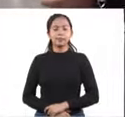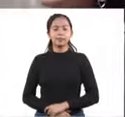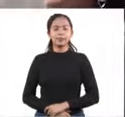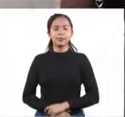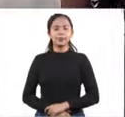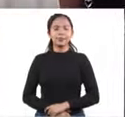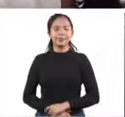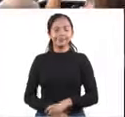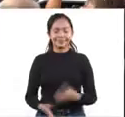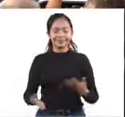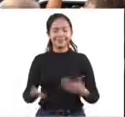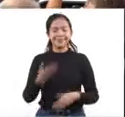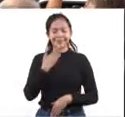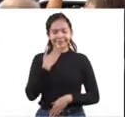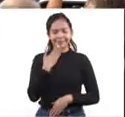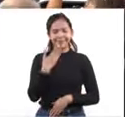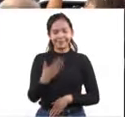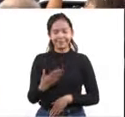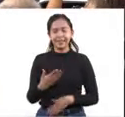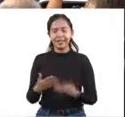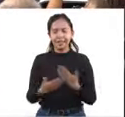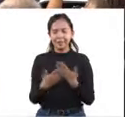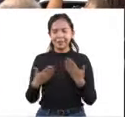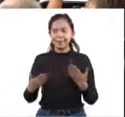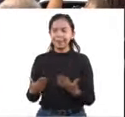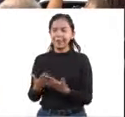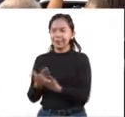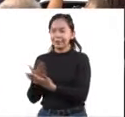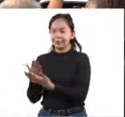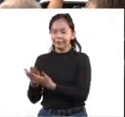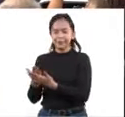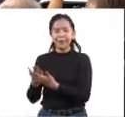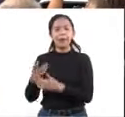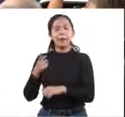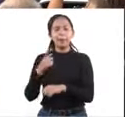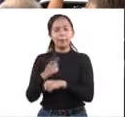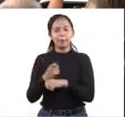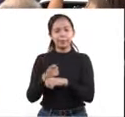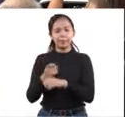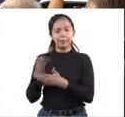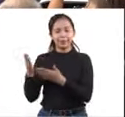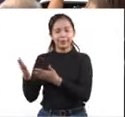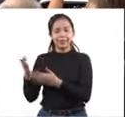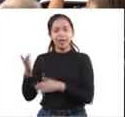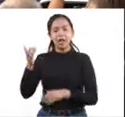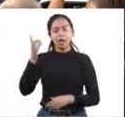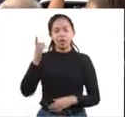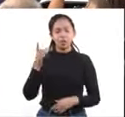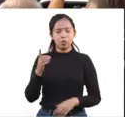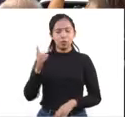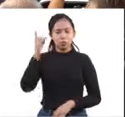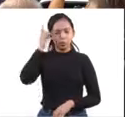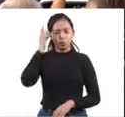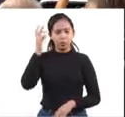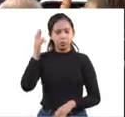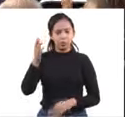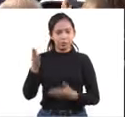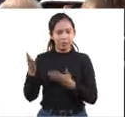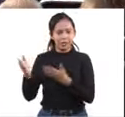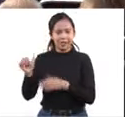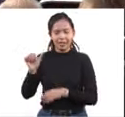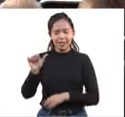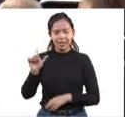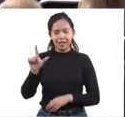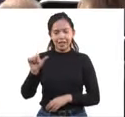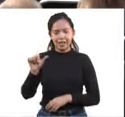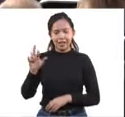Bueno, llega el momento de pedirle primero a la doctora Alarcón, que ya dirigió